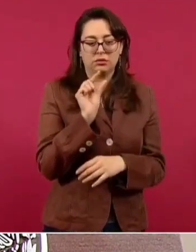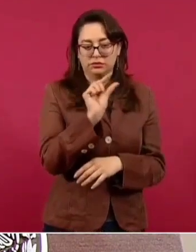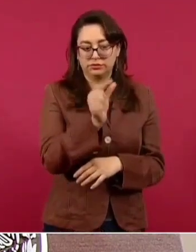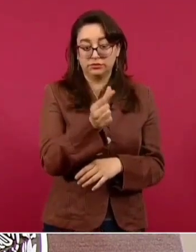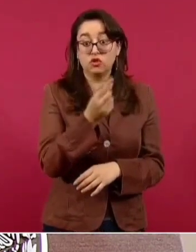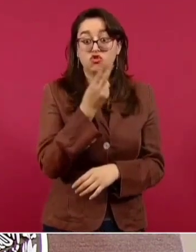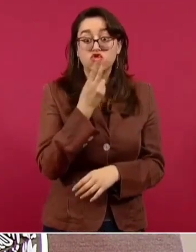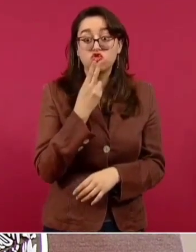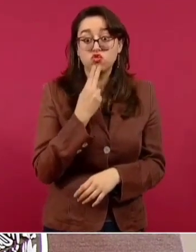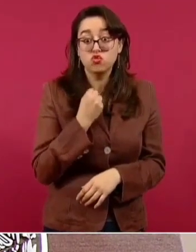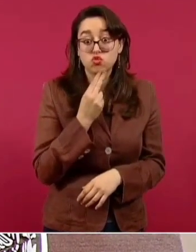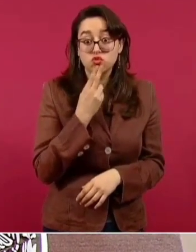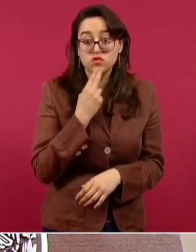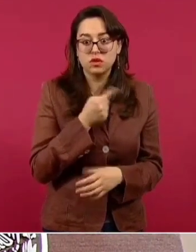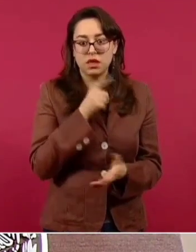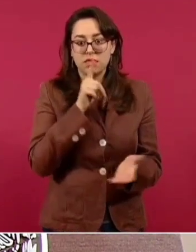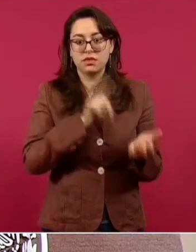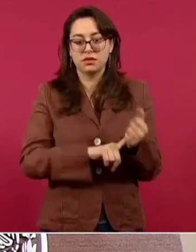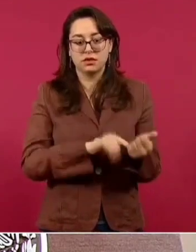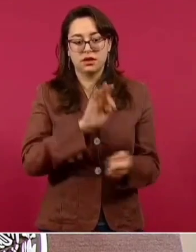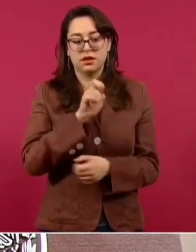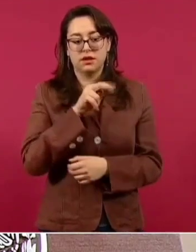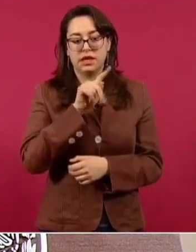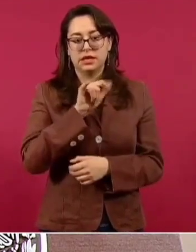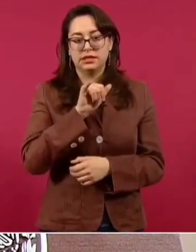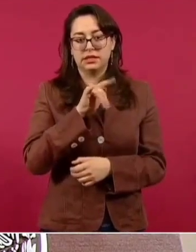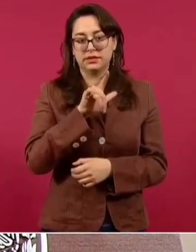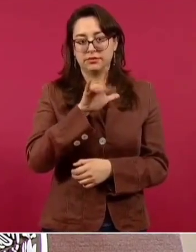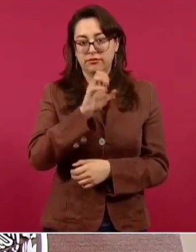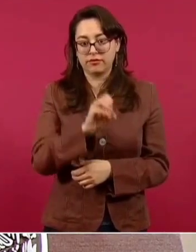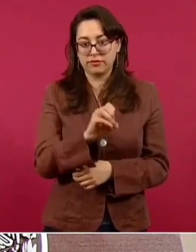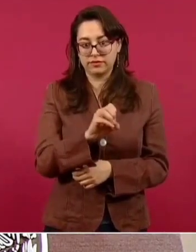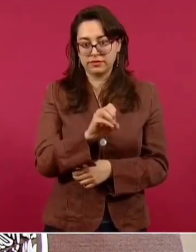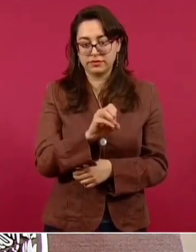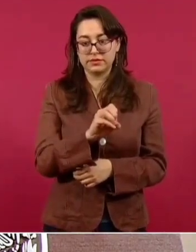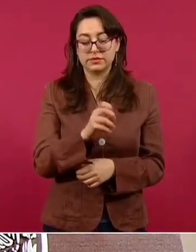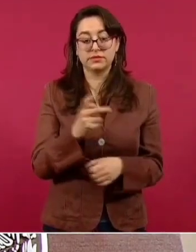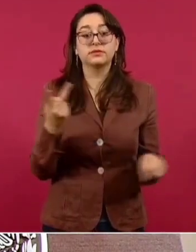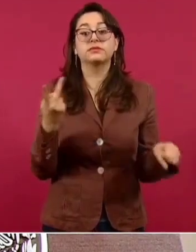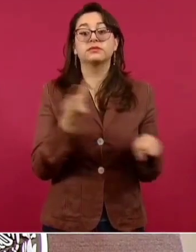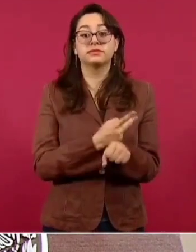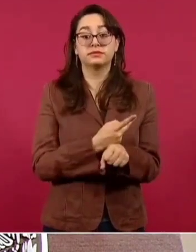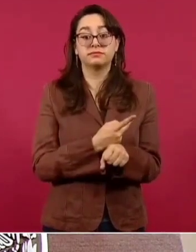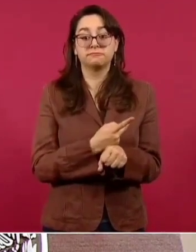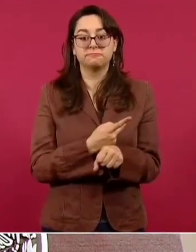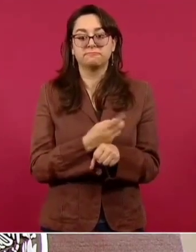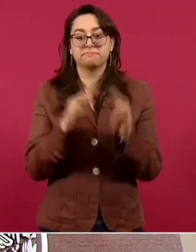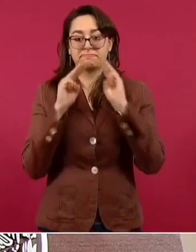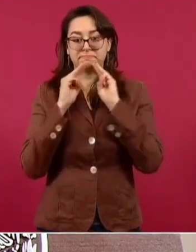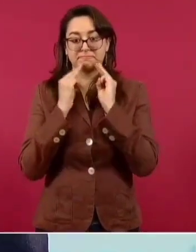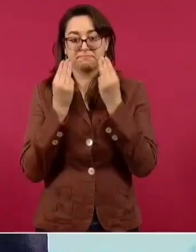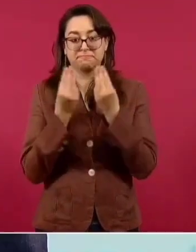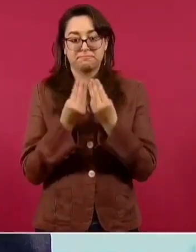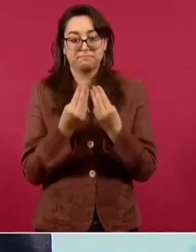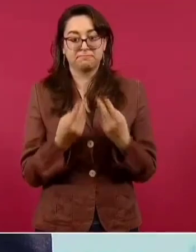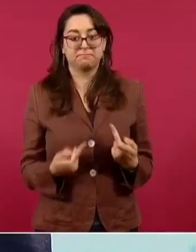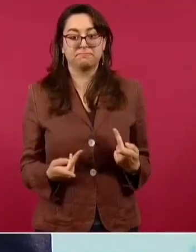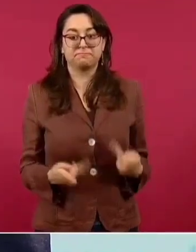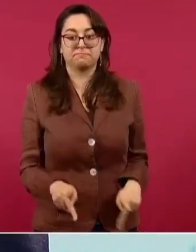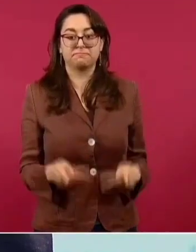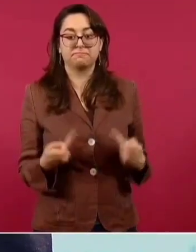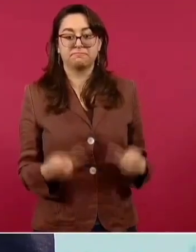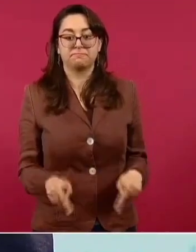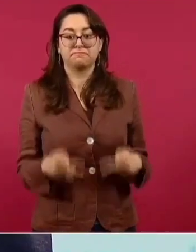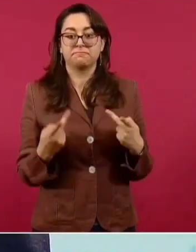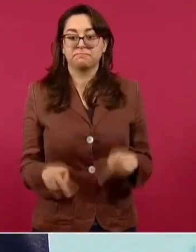tener fentanilo. Y lo que se ha identificado es que en los circuitos del narcomenudeo se induce el uso de